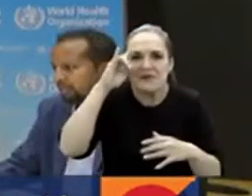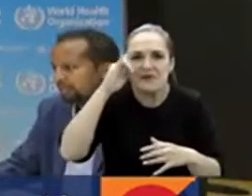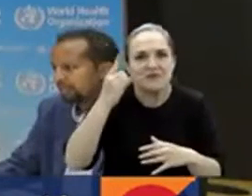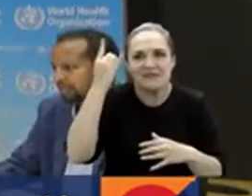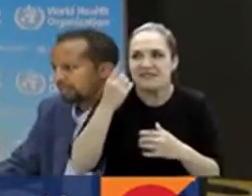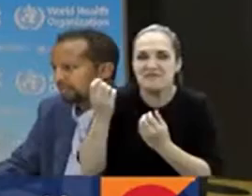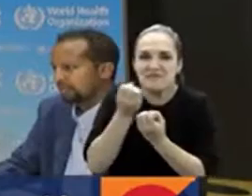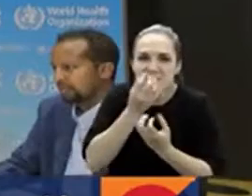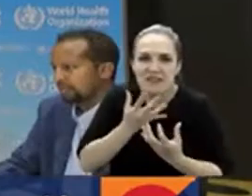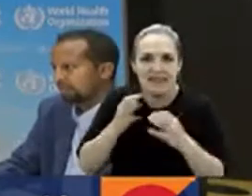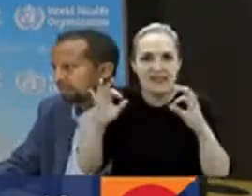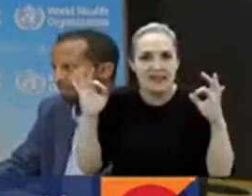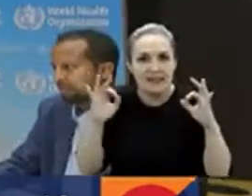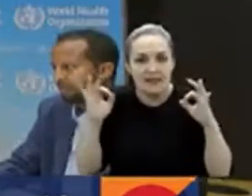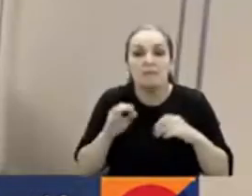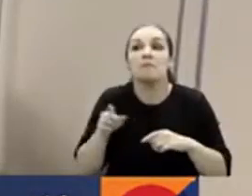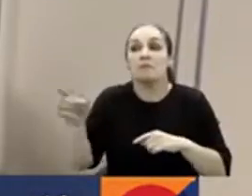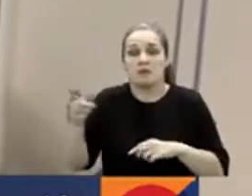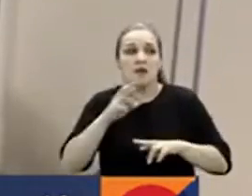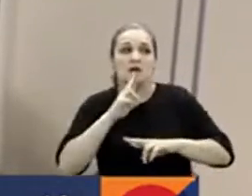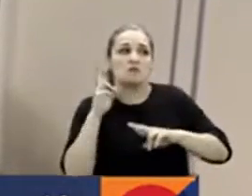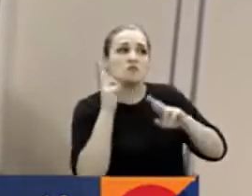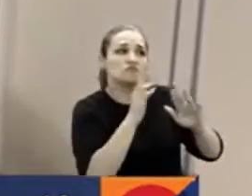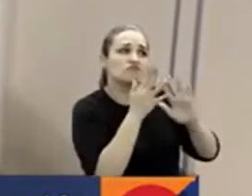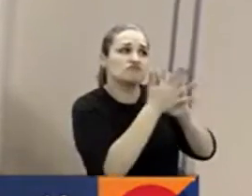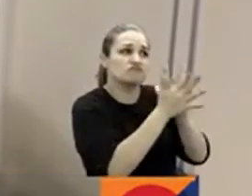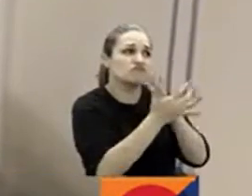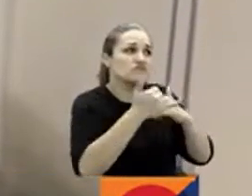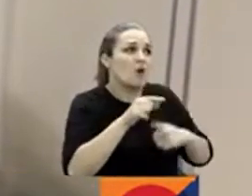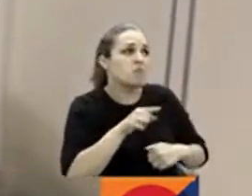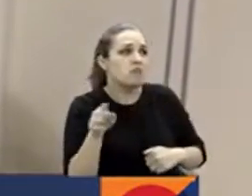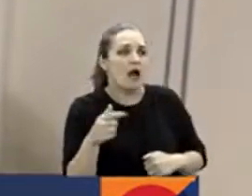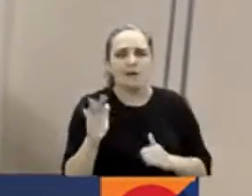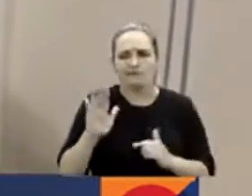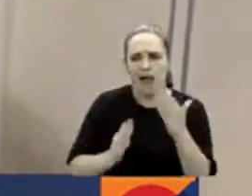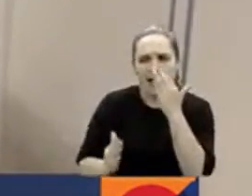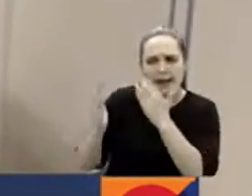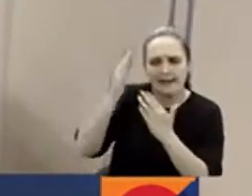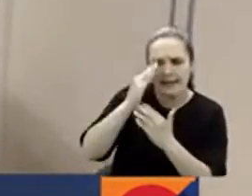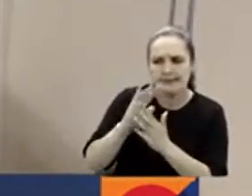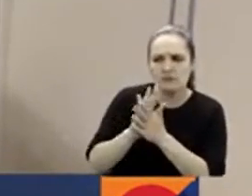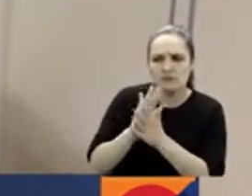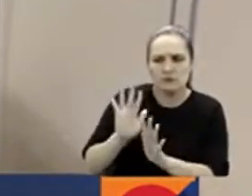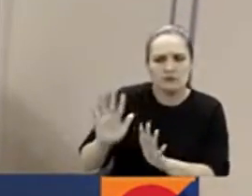Sin embargo, después del reporte, la OMS recalcó que se encuentra analizando la información.